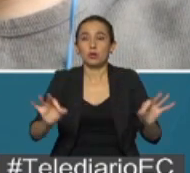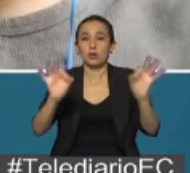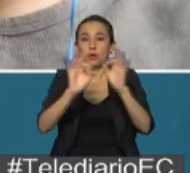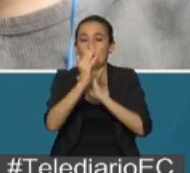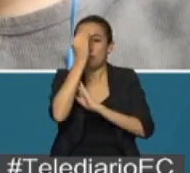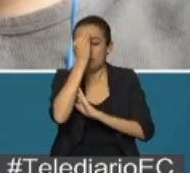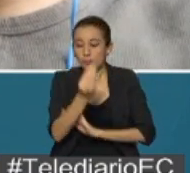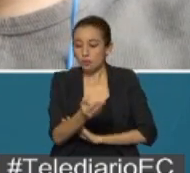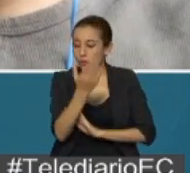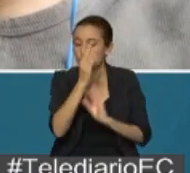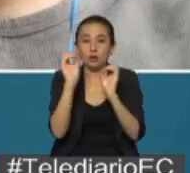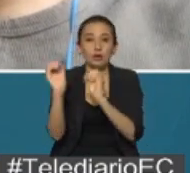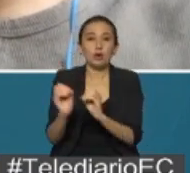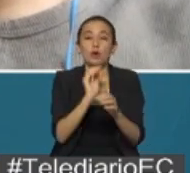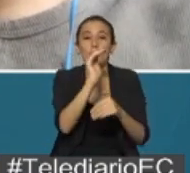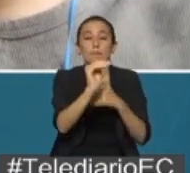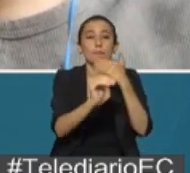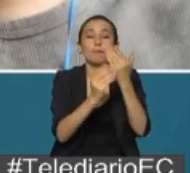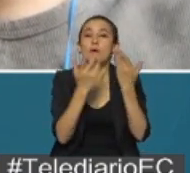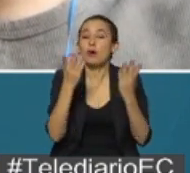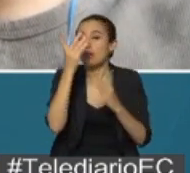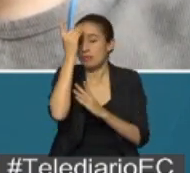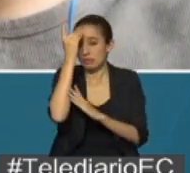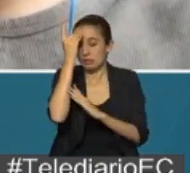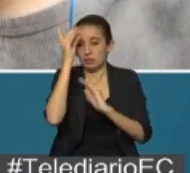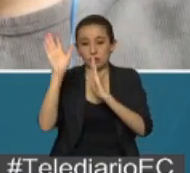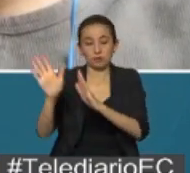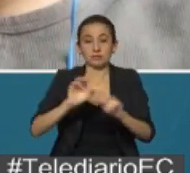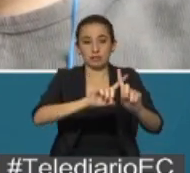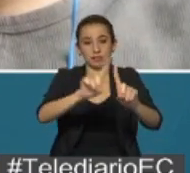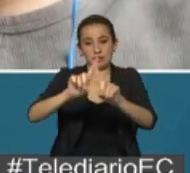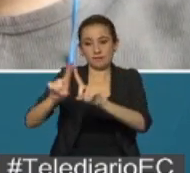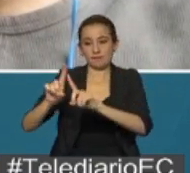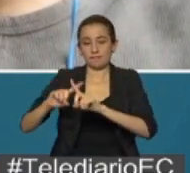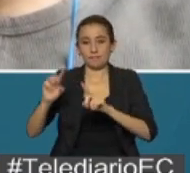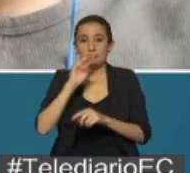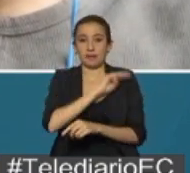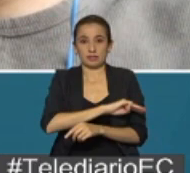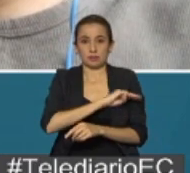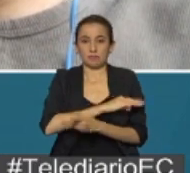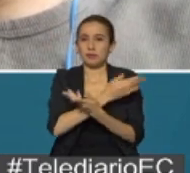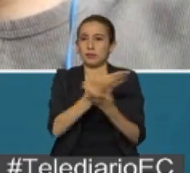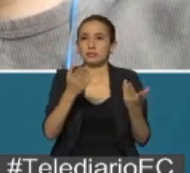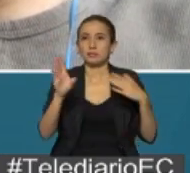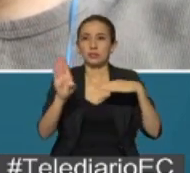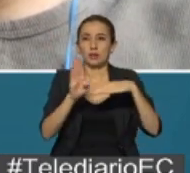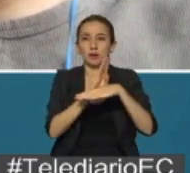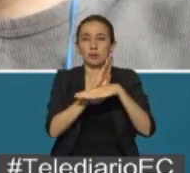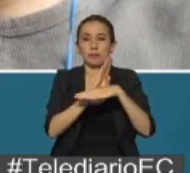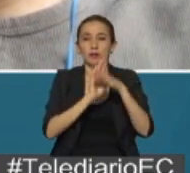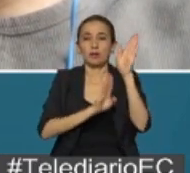¿cómo será la reestructuración de las deudas de los diferentes municipios con el Banco de Desarrollo del Ecuador?